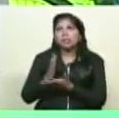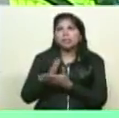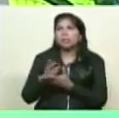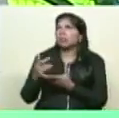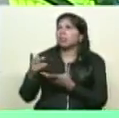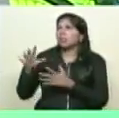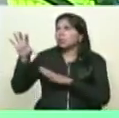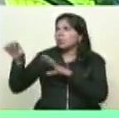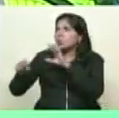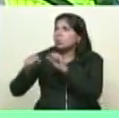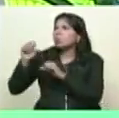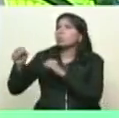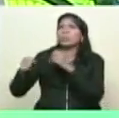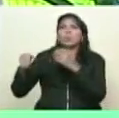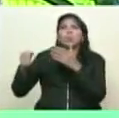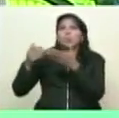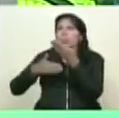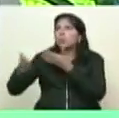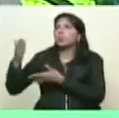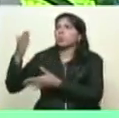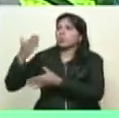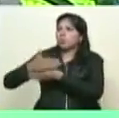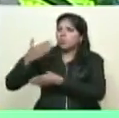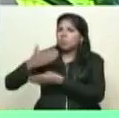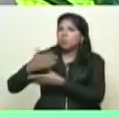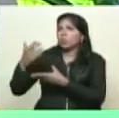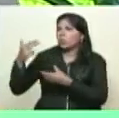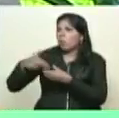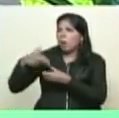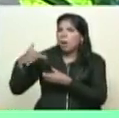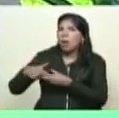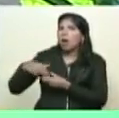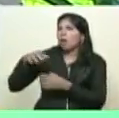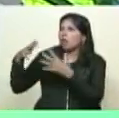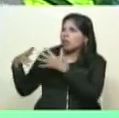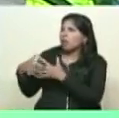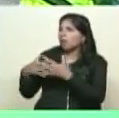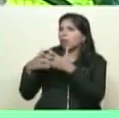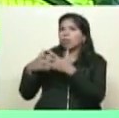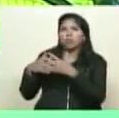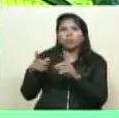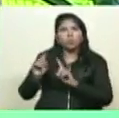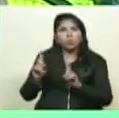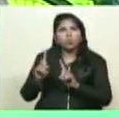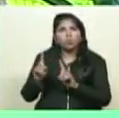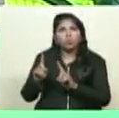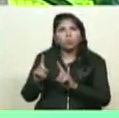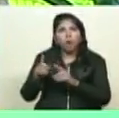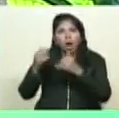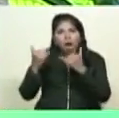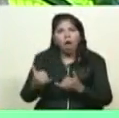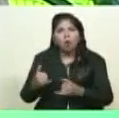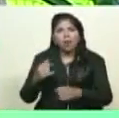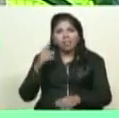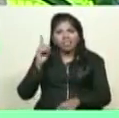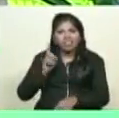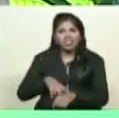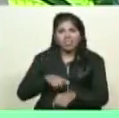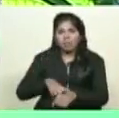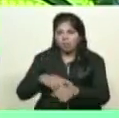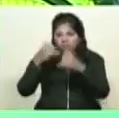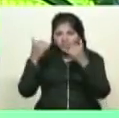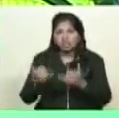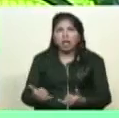del imperialismo y del rentismo petrolero. Quiere decir que todo hay que hacerlo sin demora, todo hay que hacerlo para